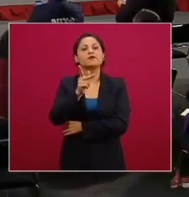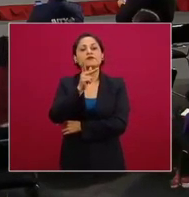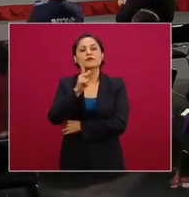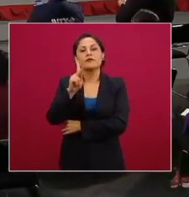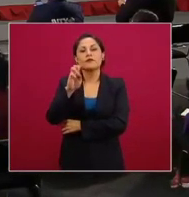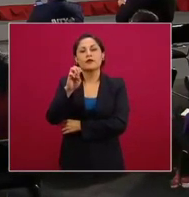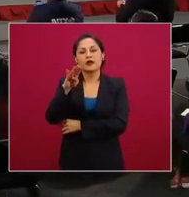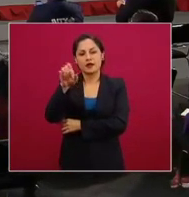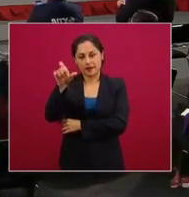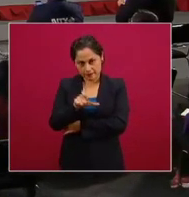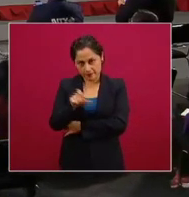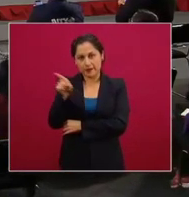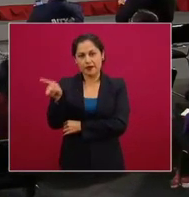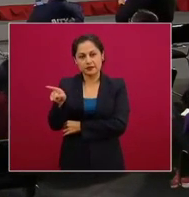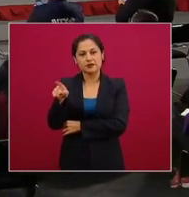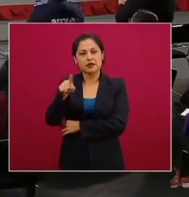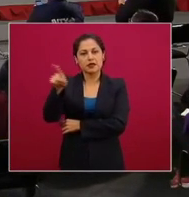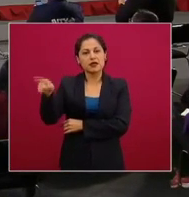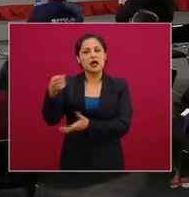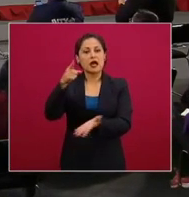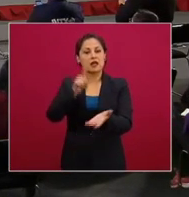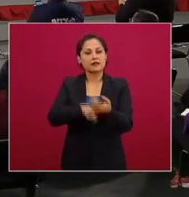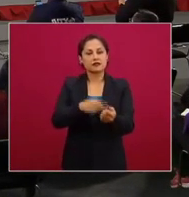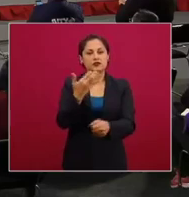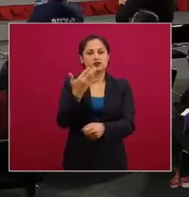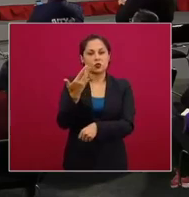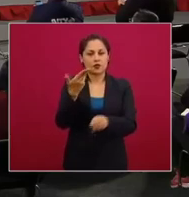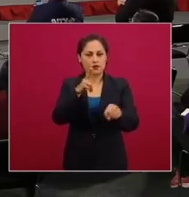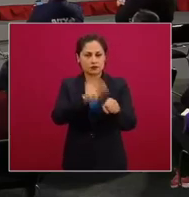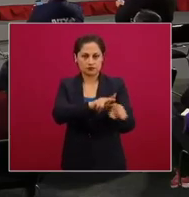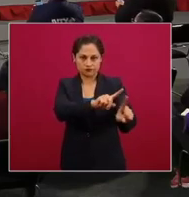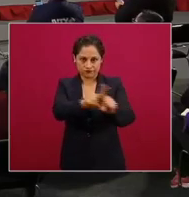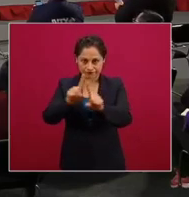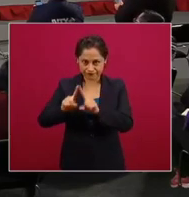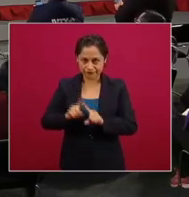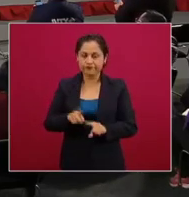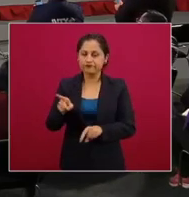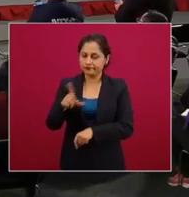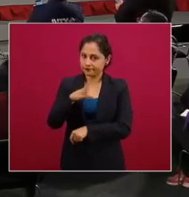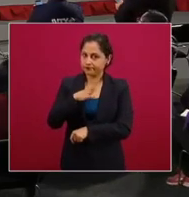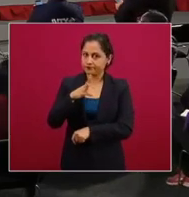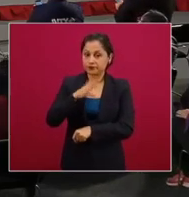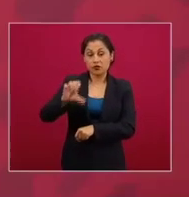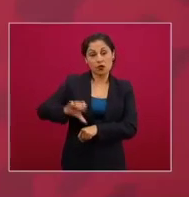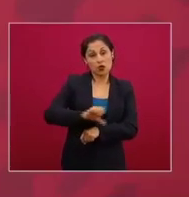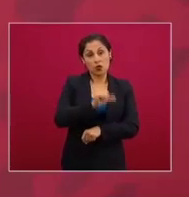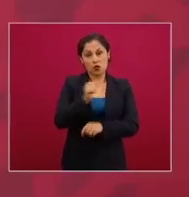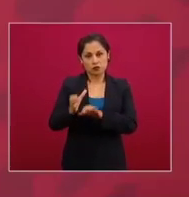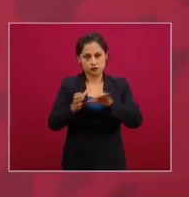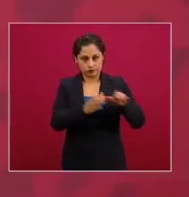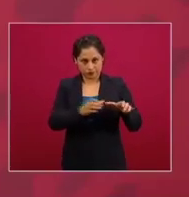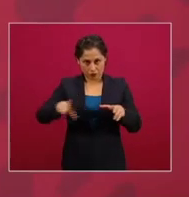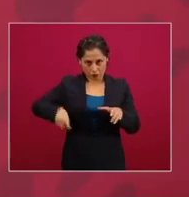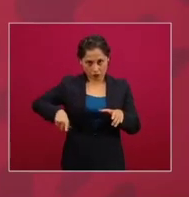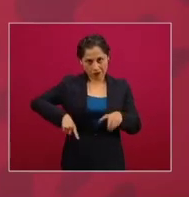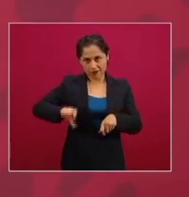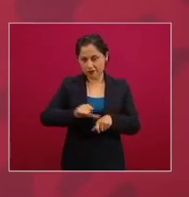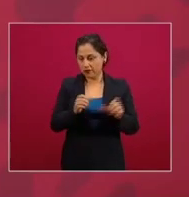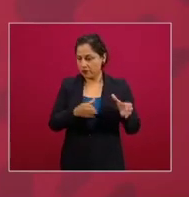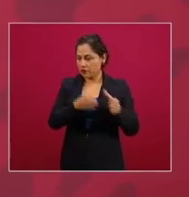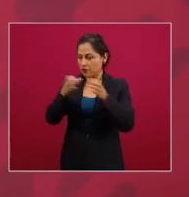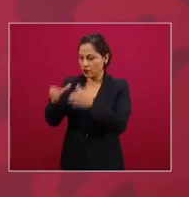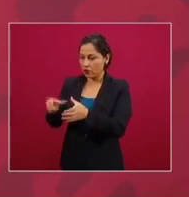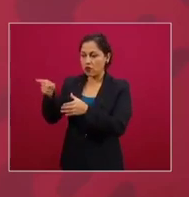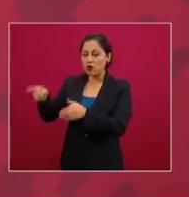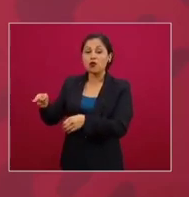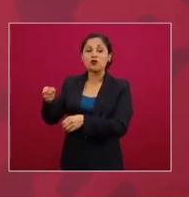ustedes saben, tiene más de 50 hospitales. Bueno, y de parte del sector privado, ya los presenté. La que sigue, por